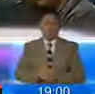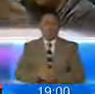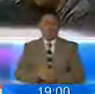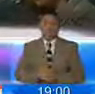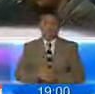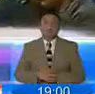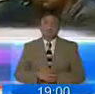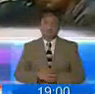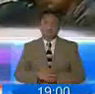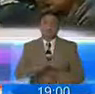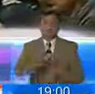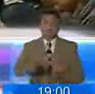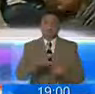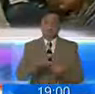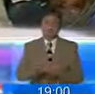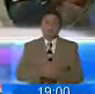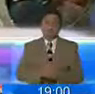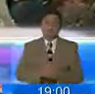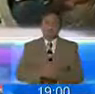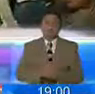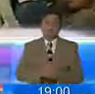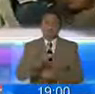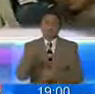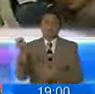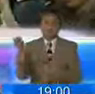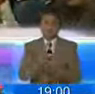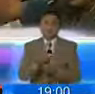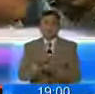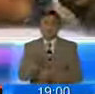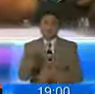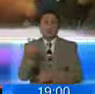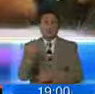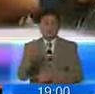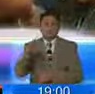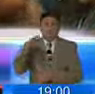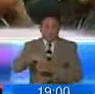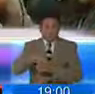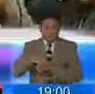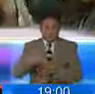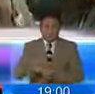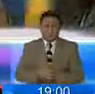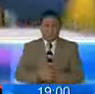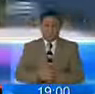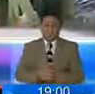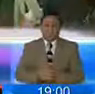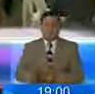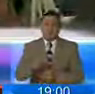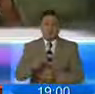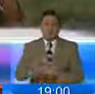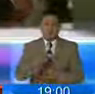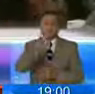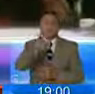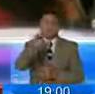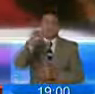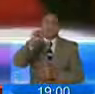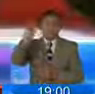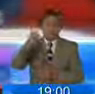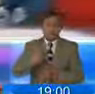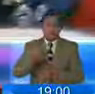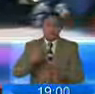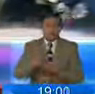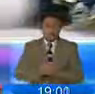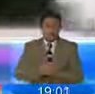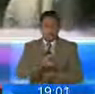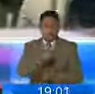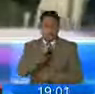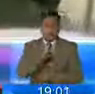electorales. Hasta el momento, ¿cuánto es el porcentaje de las actas recontadas? Estamos cerca de un 80%, ya en el tema de reconteo estamos hablando